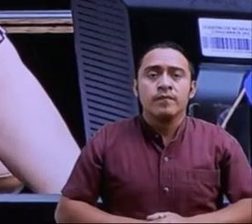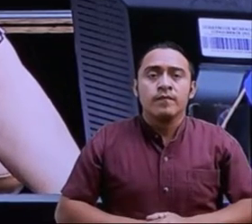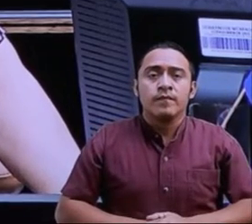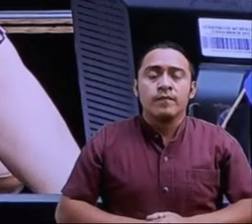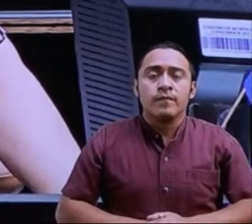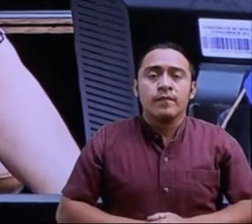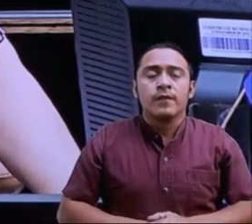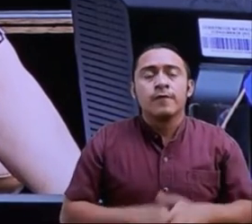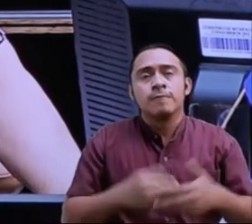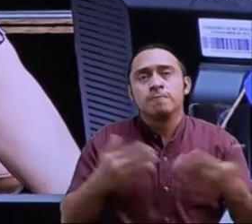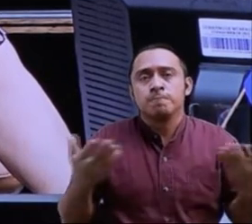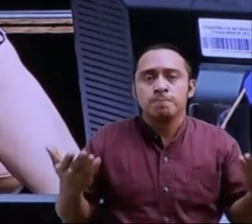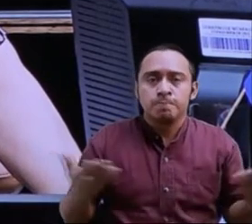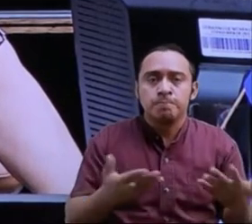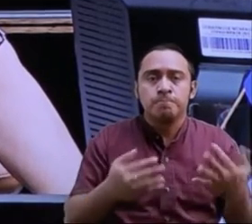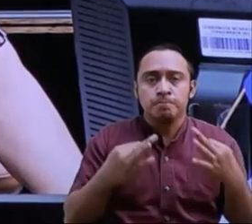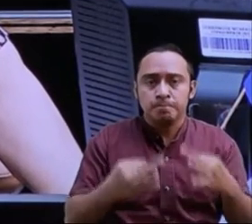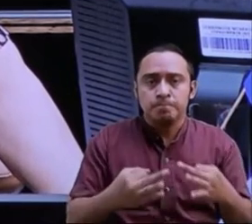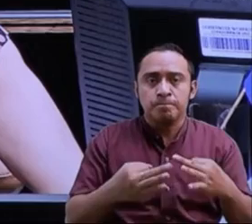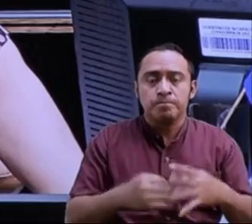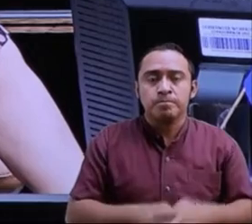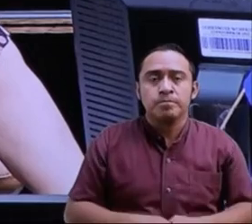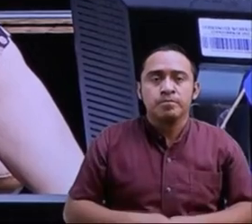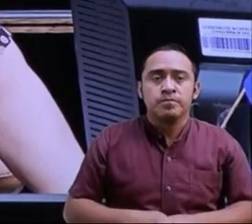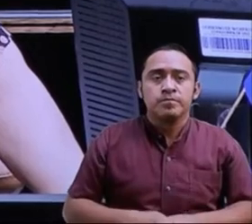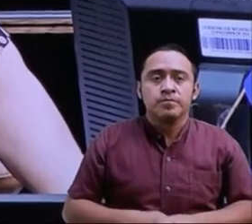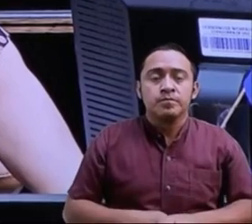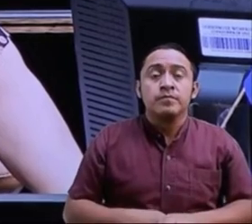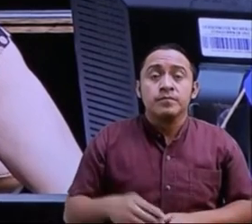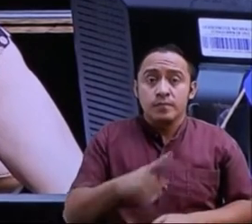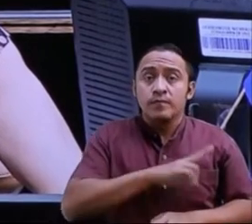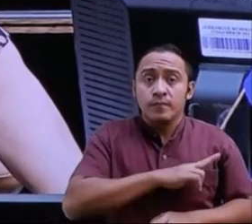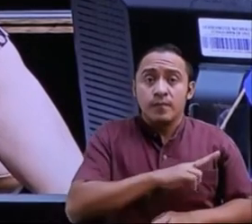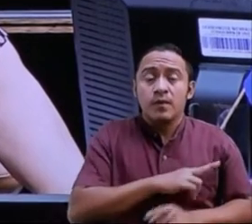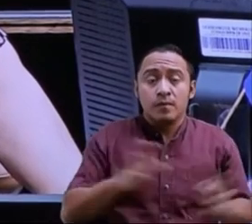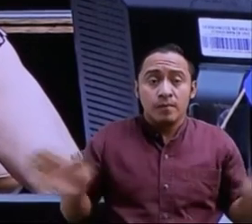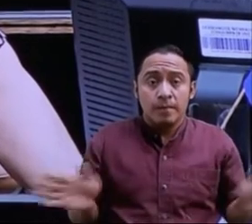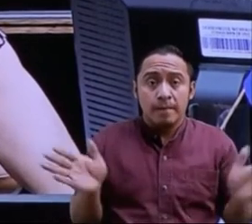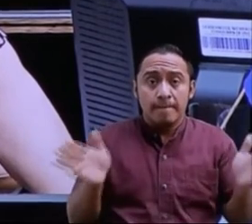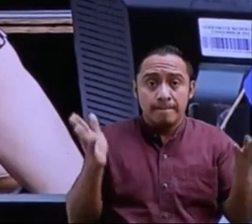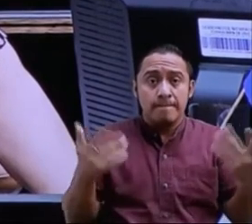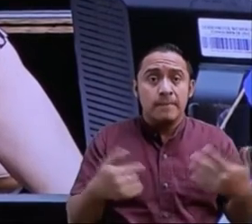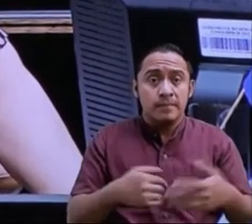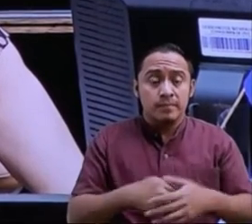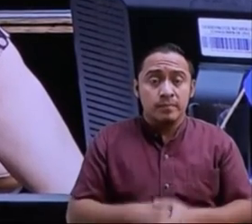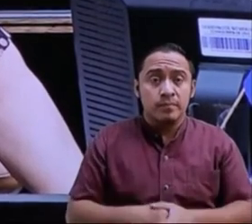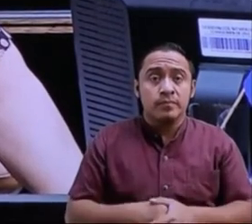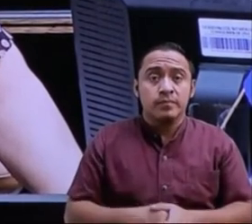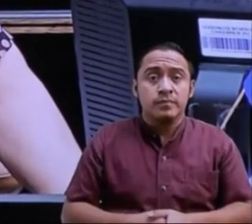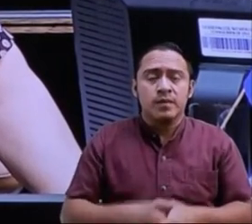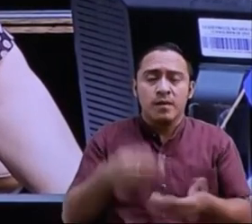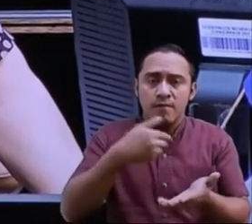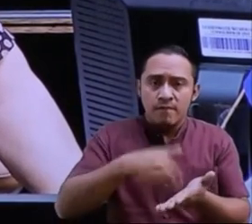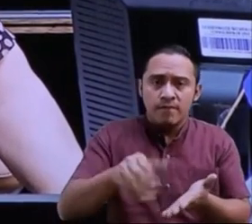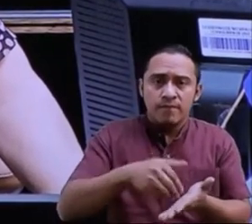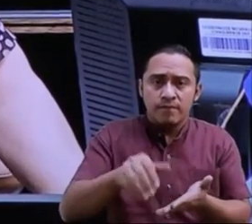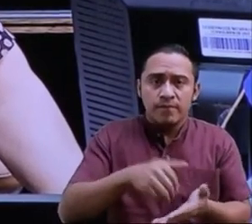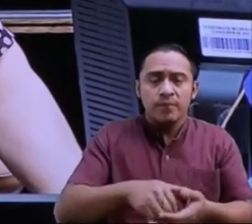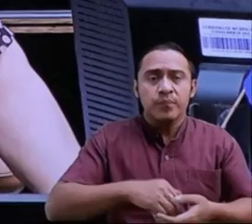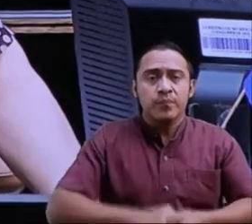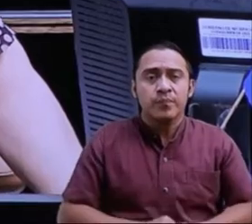en tanto de que genera promoción y